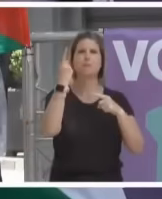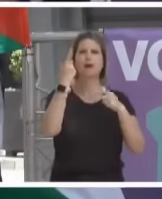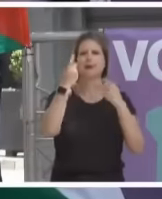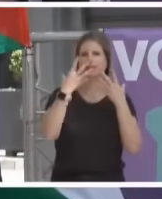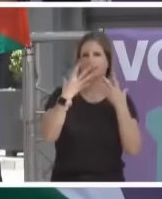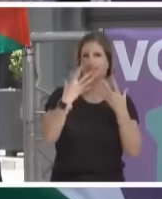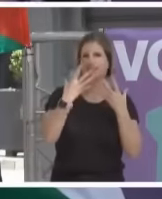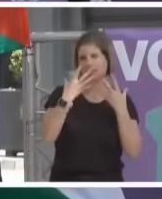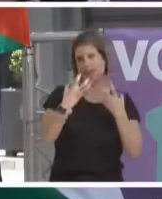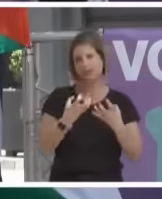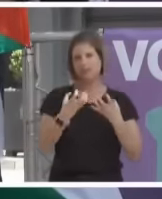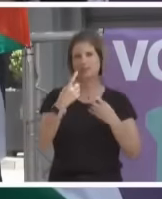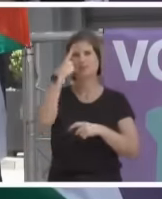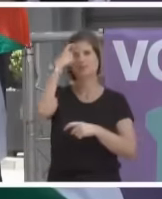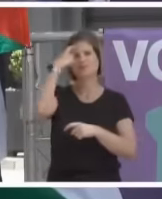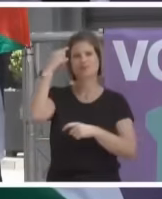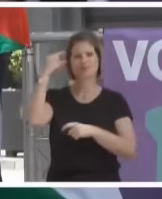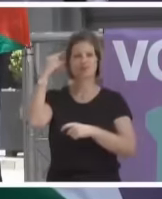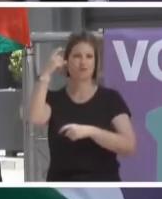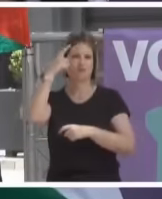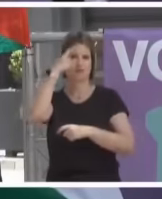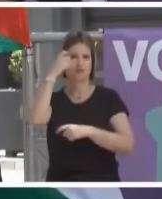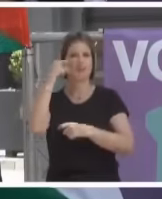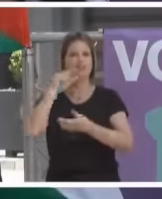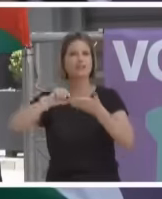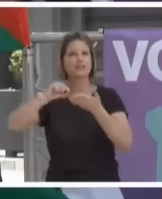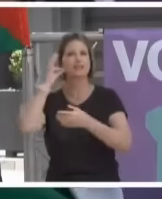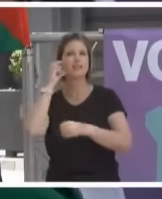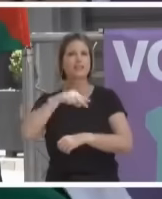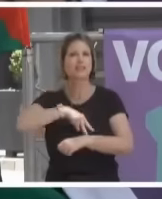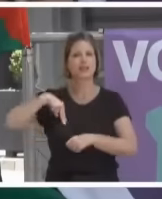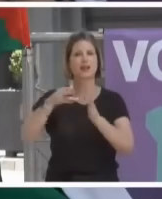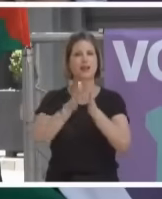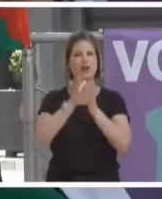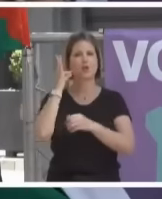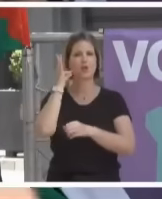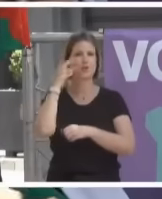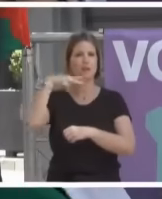un recordatorio a nuestra secretaria general y compañera Martina Velarde.